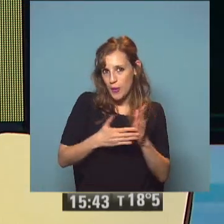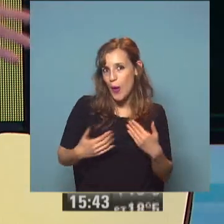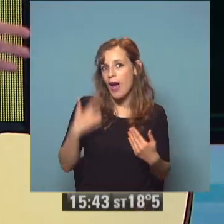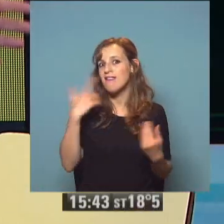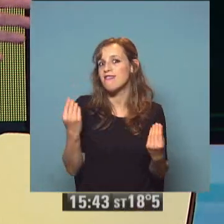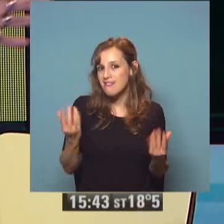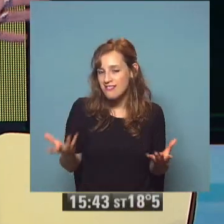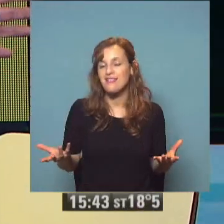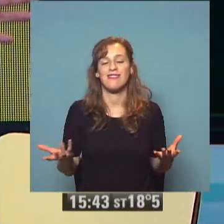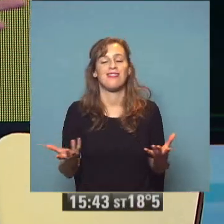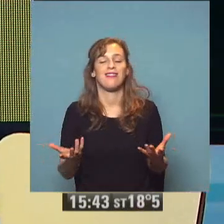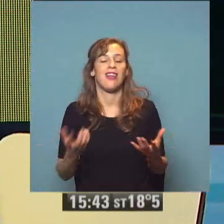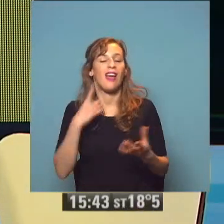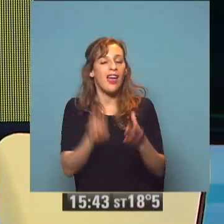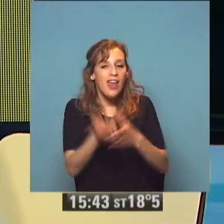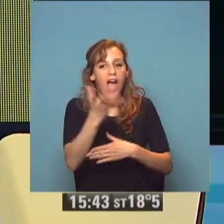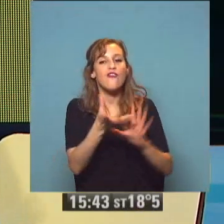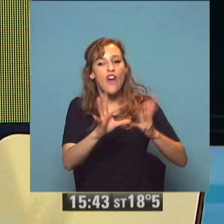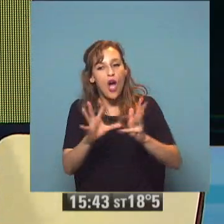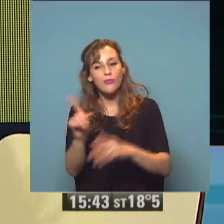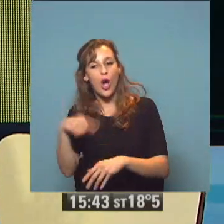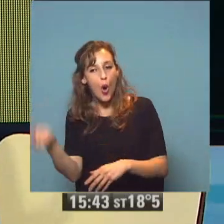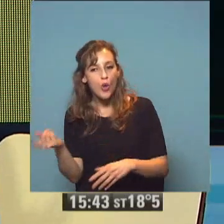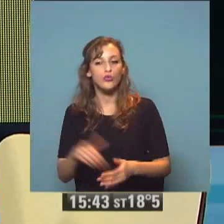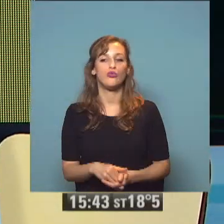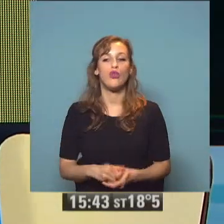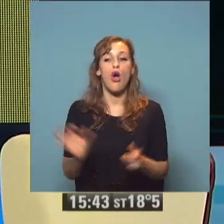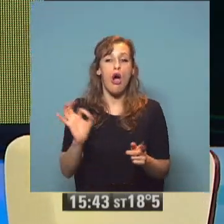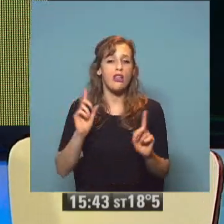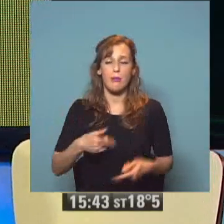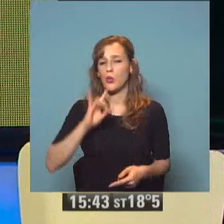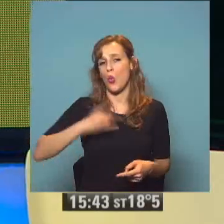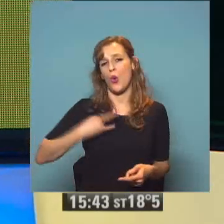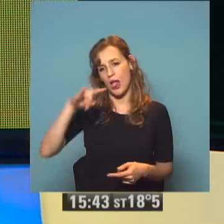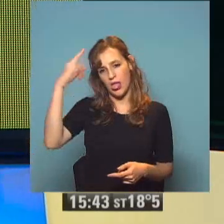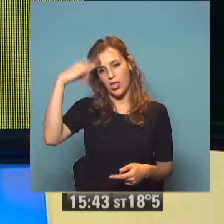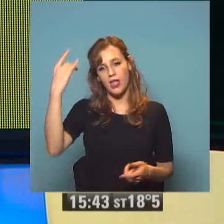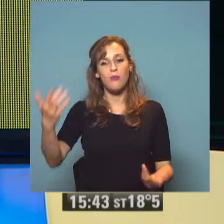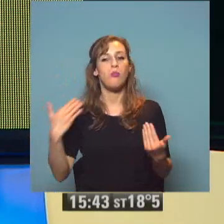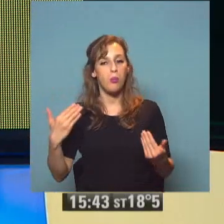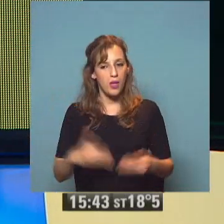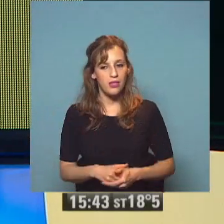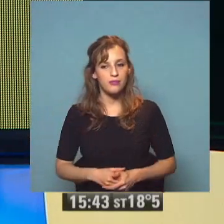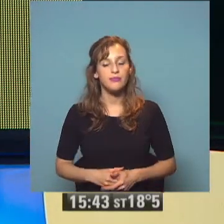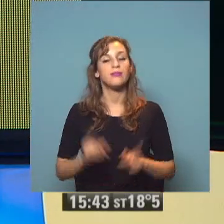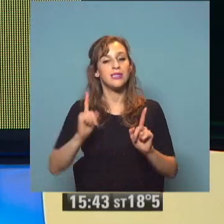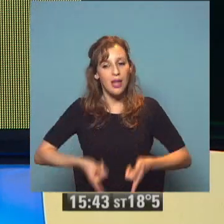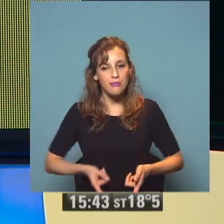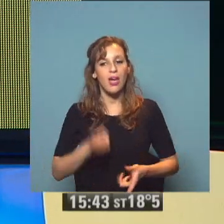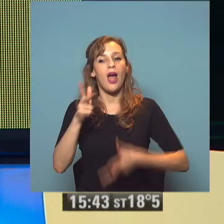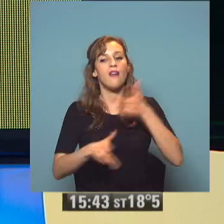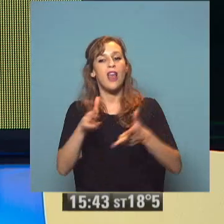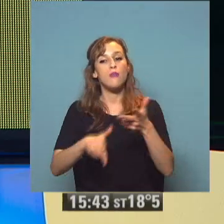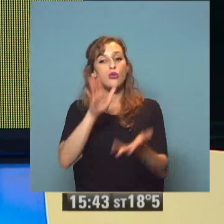algunas, hacer una con nada más con triángulos, otra con cuadrados. Puedo inventar. Perfecto. ¿Sí? Bueno, también hablamos de los